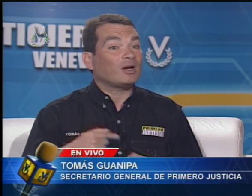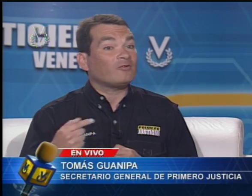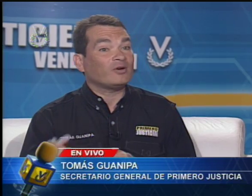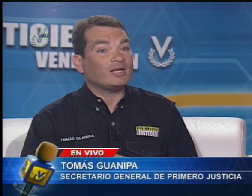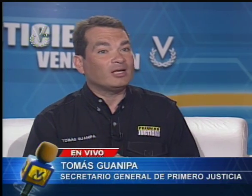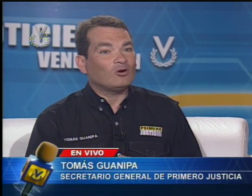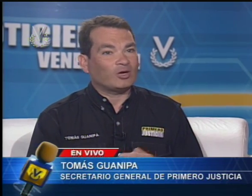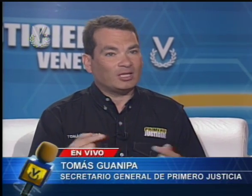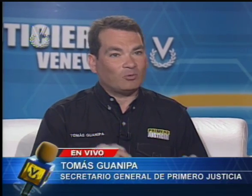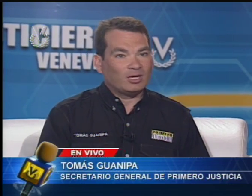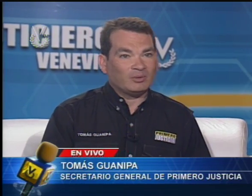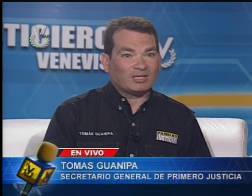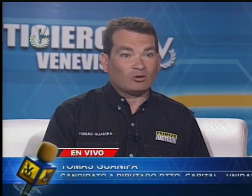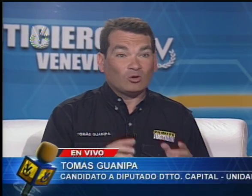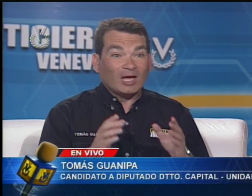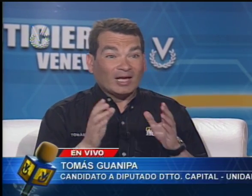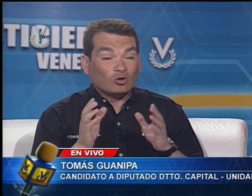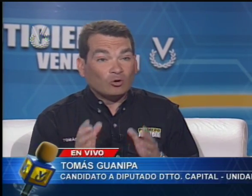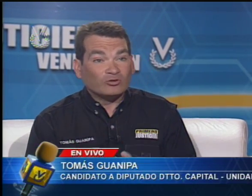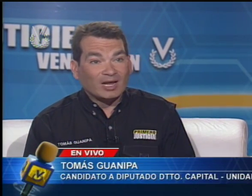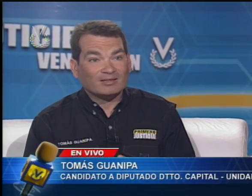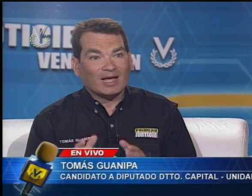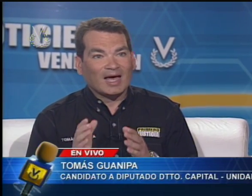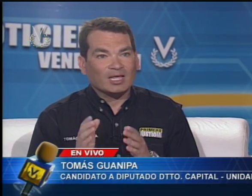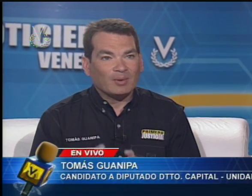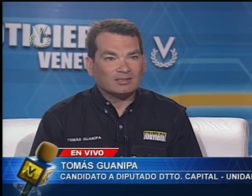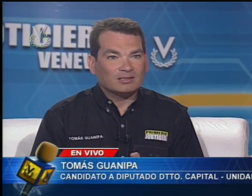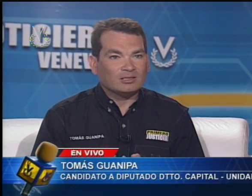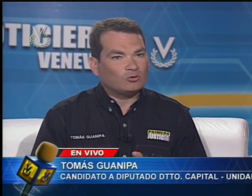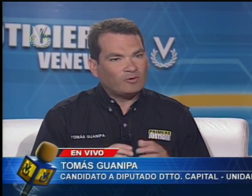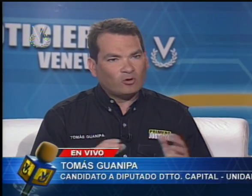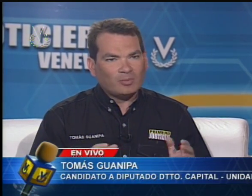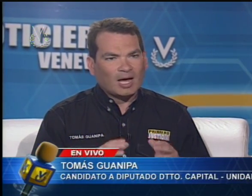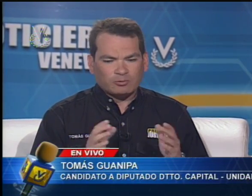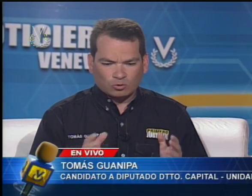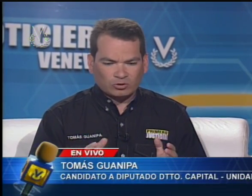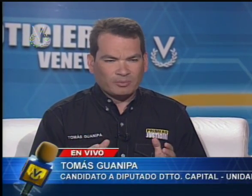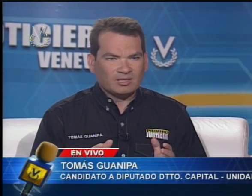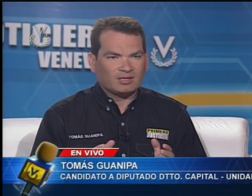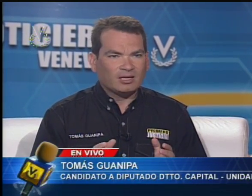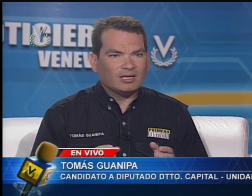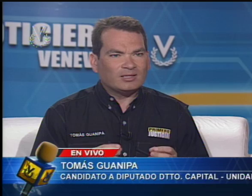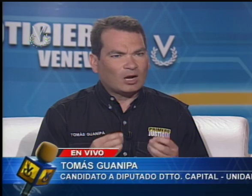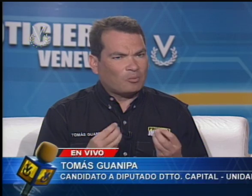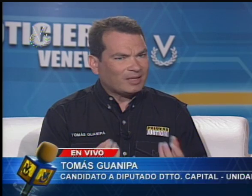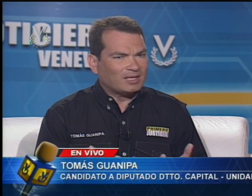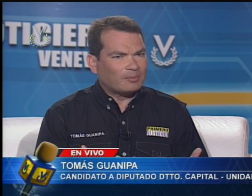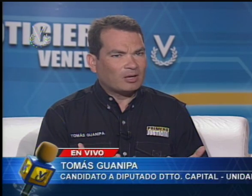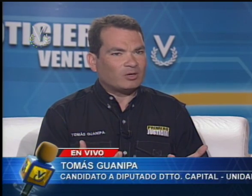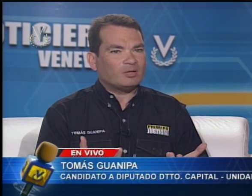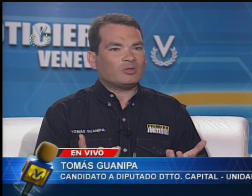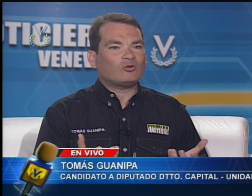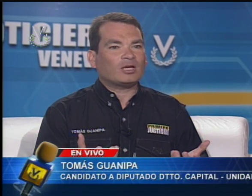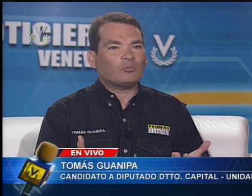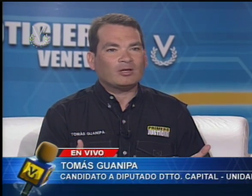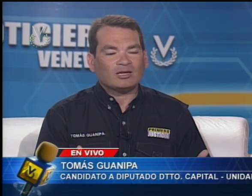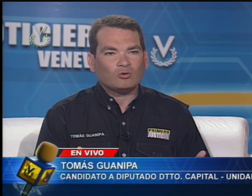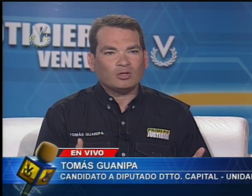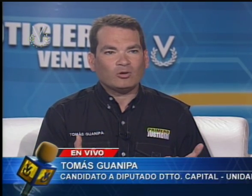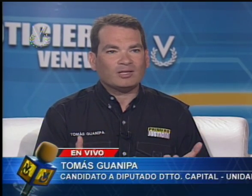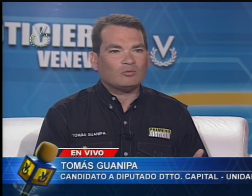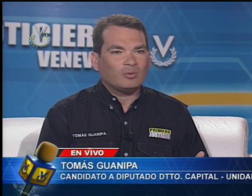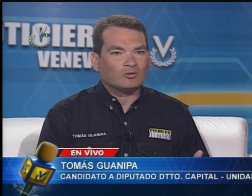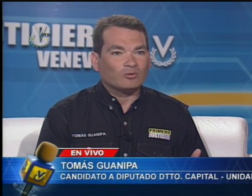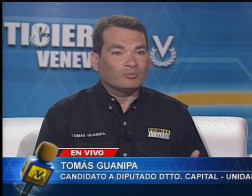para no comprar afuera lo que tenemos que alimentarnos. Eso contrasta, además, de una forma absolutamente traumática para cualquier persona que pueda